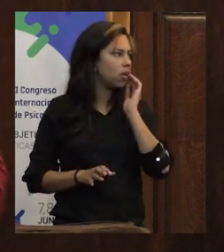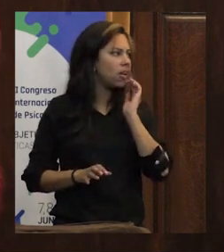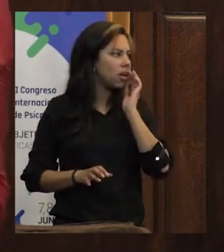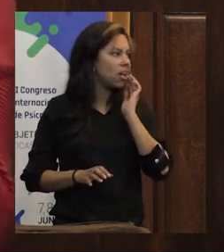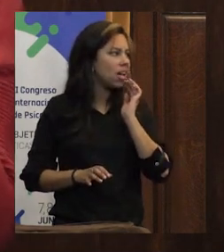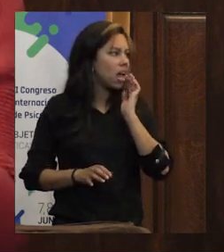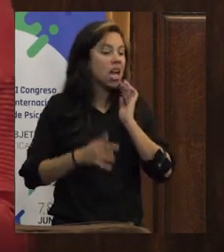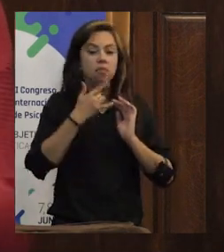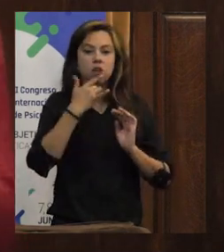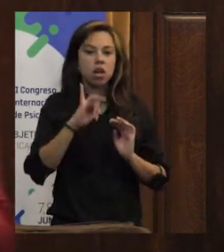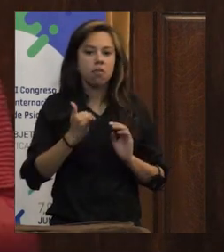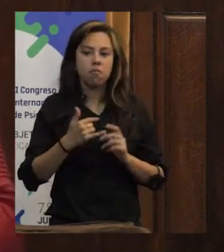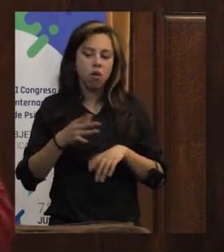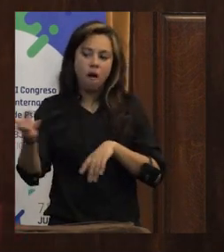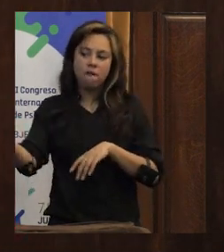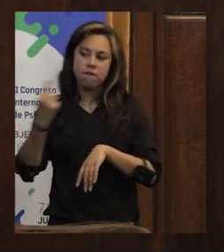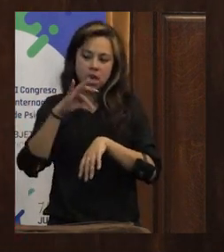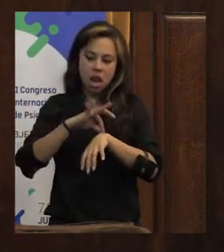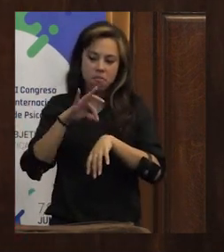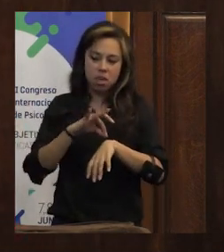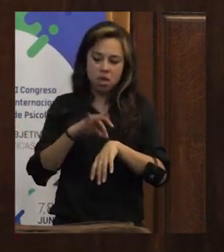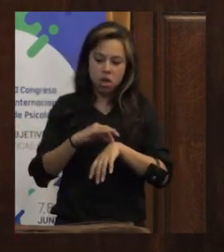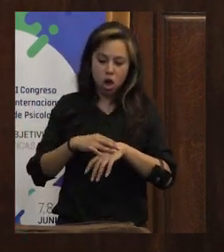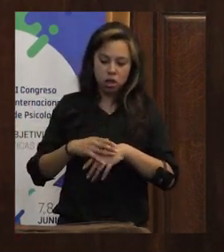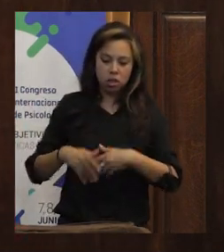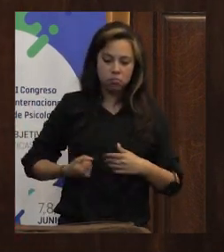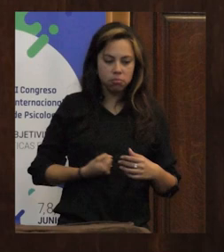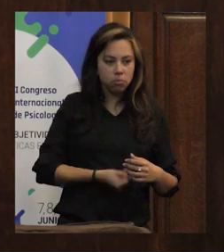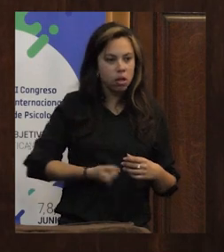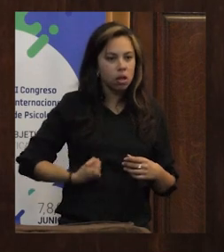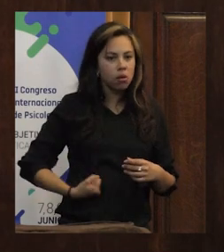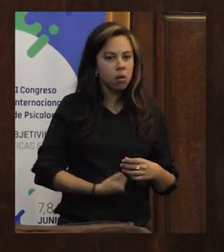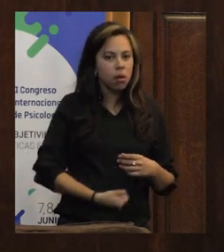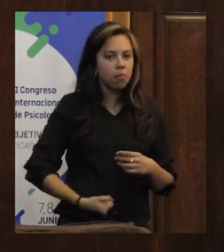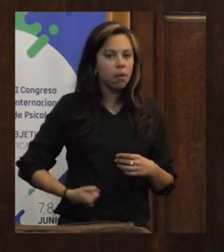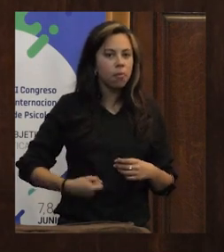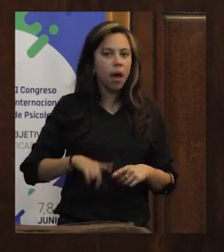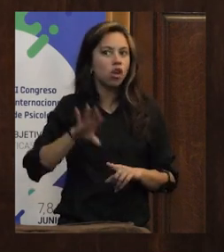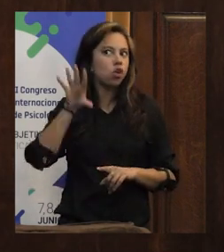corazón no está muy bien. Entonces vamos a hacer una cesárea. ¿Sí?